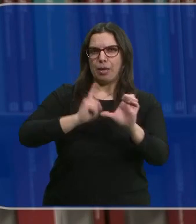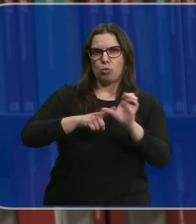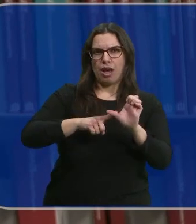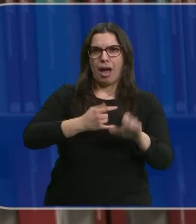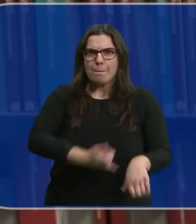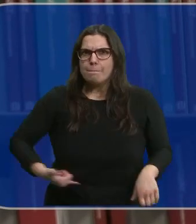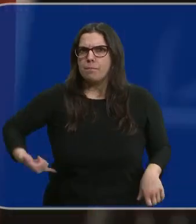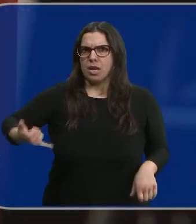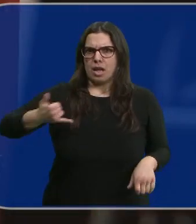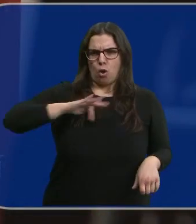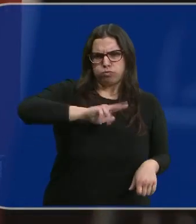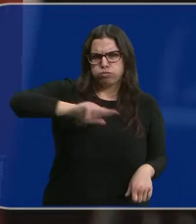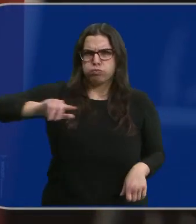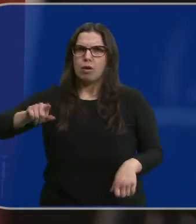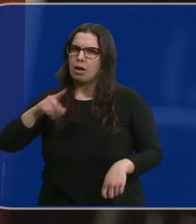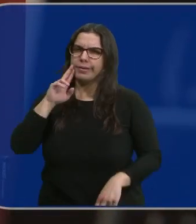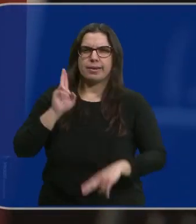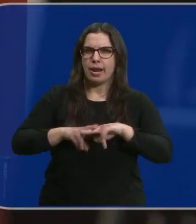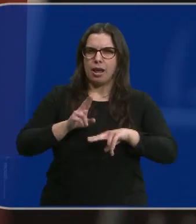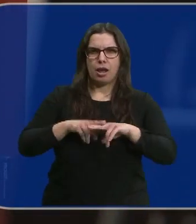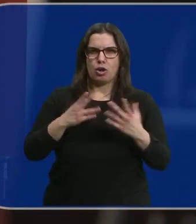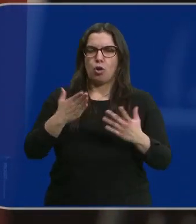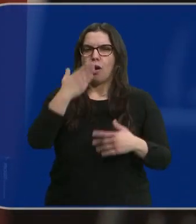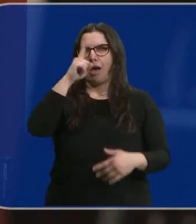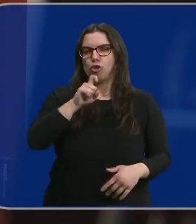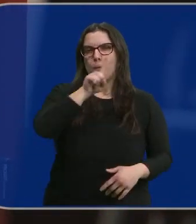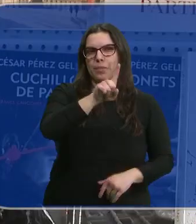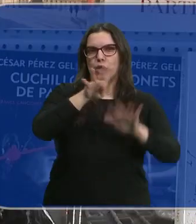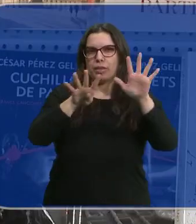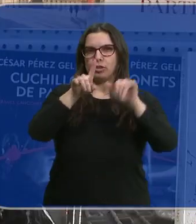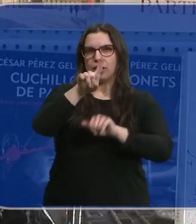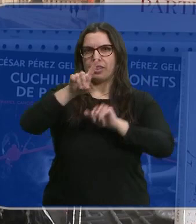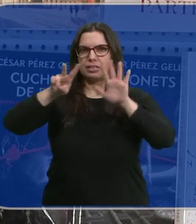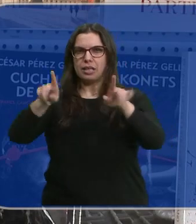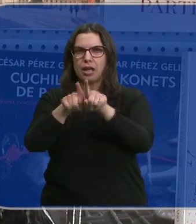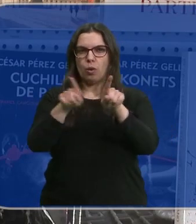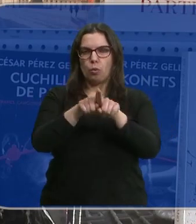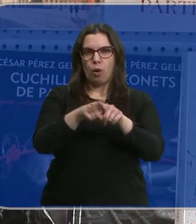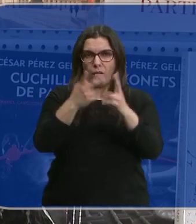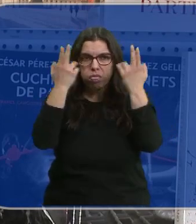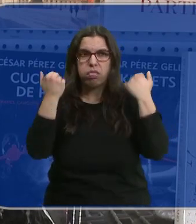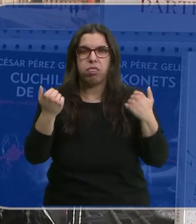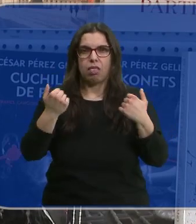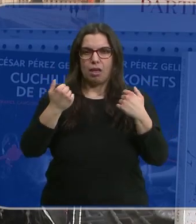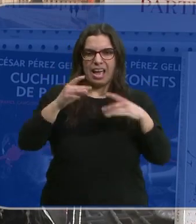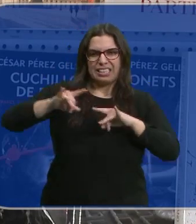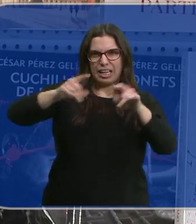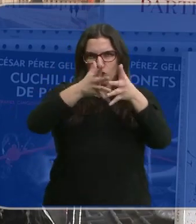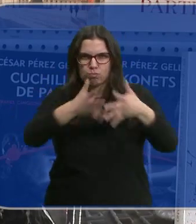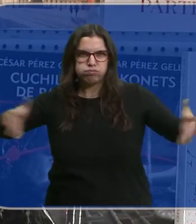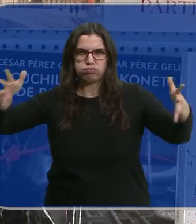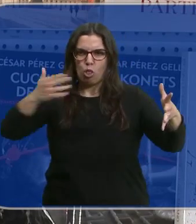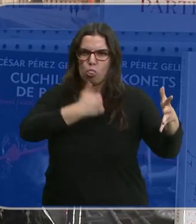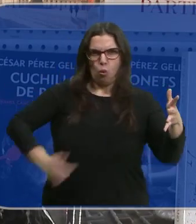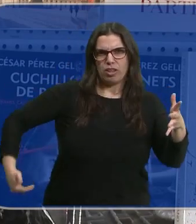y hambrienta. Es un thriller muy negro, de 1917, del caciquismo, de latifundios, de una